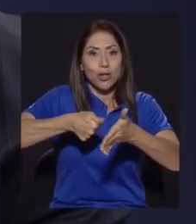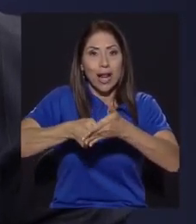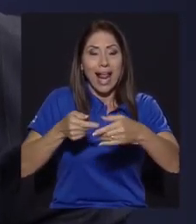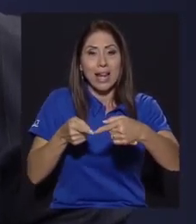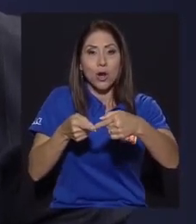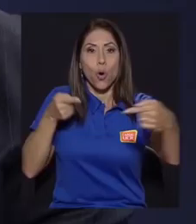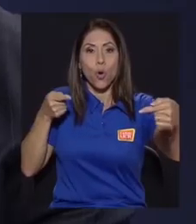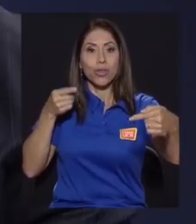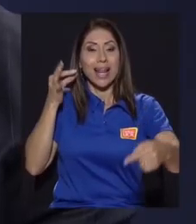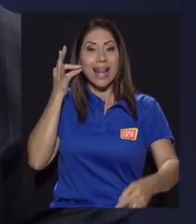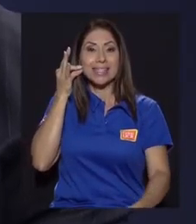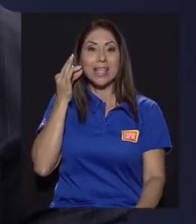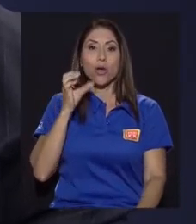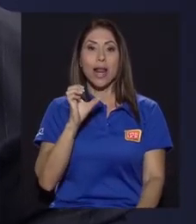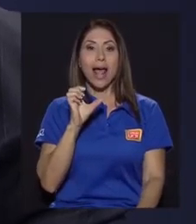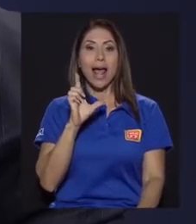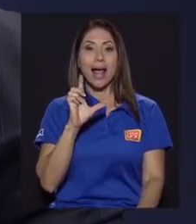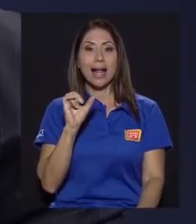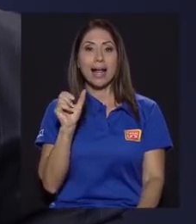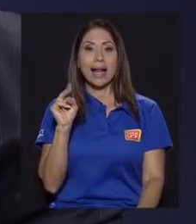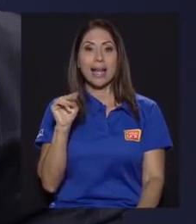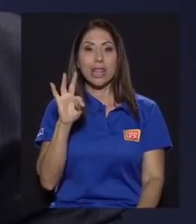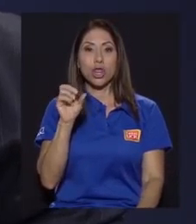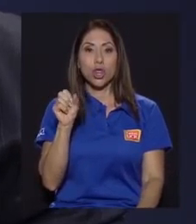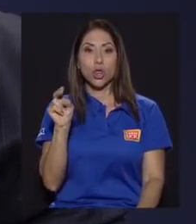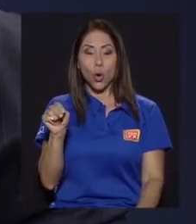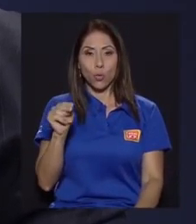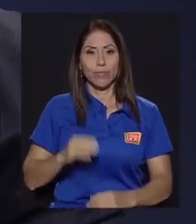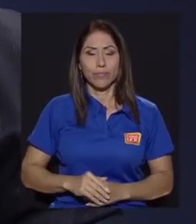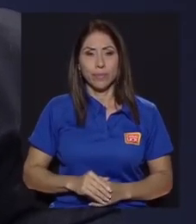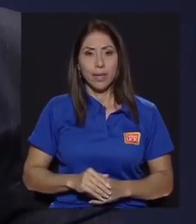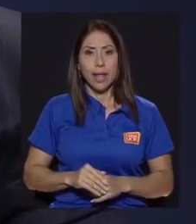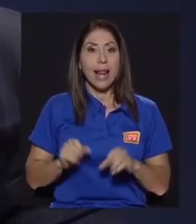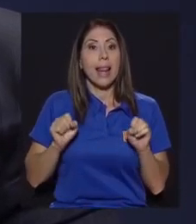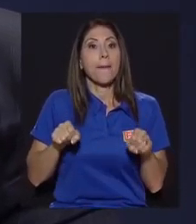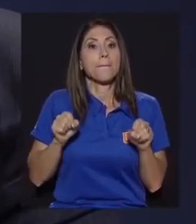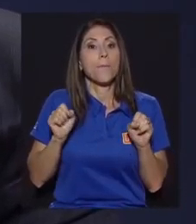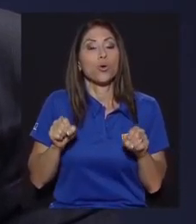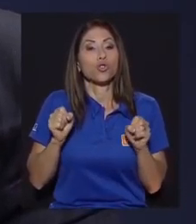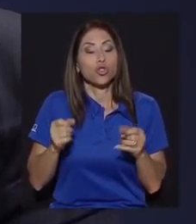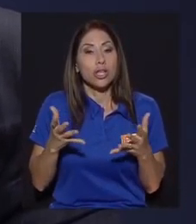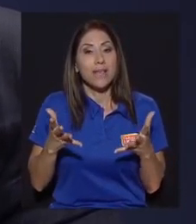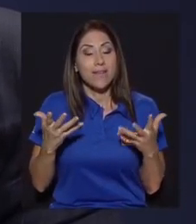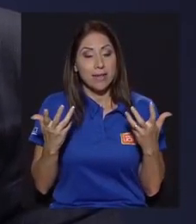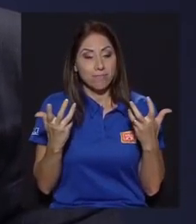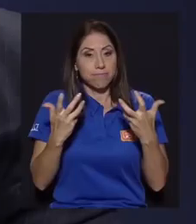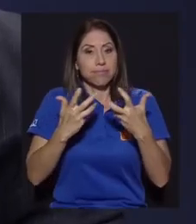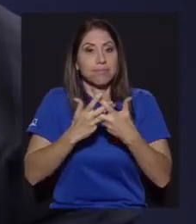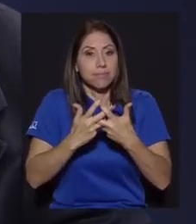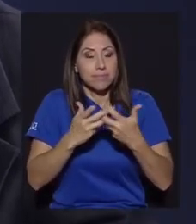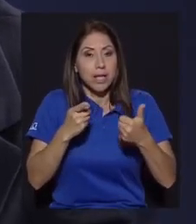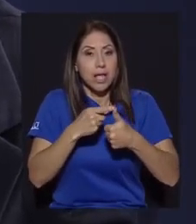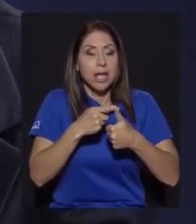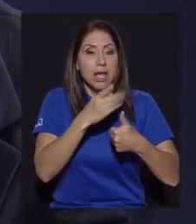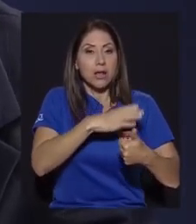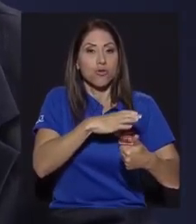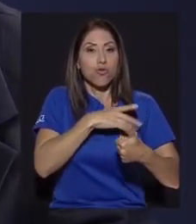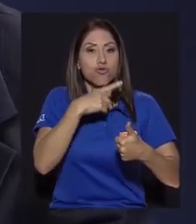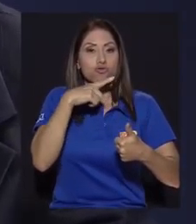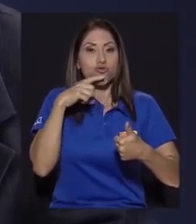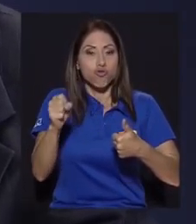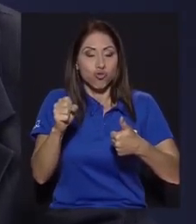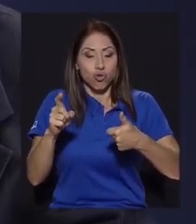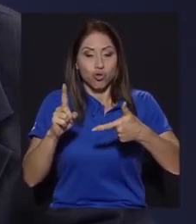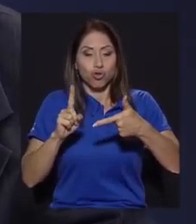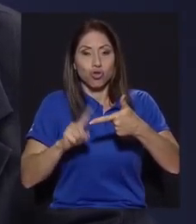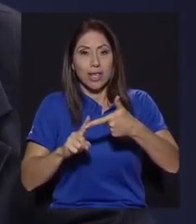clinton la posible colusión entre factores rusos y factores de los